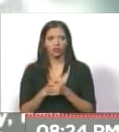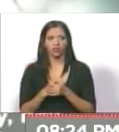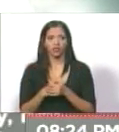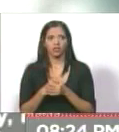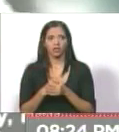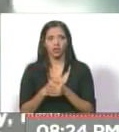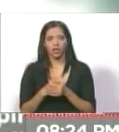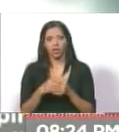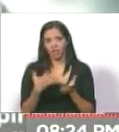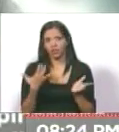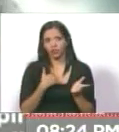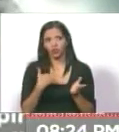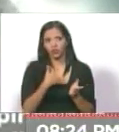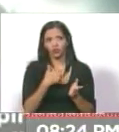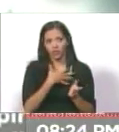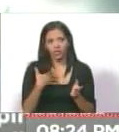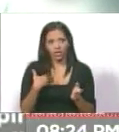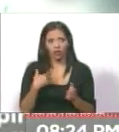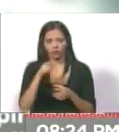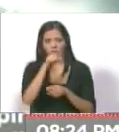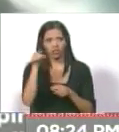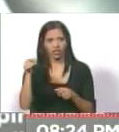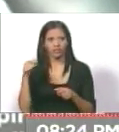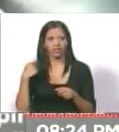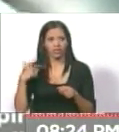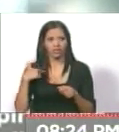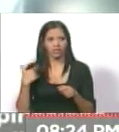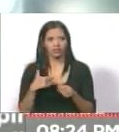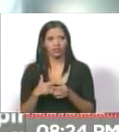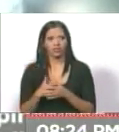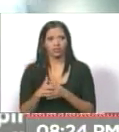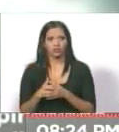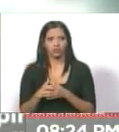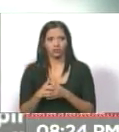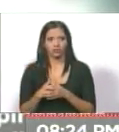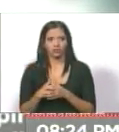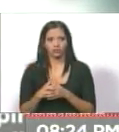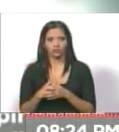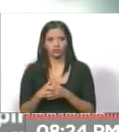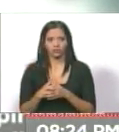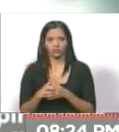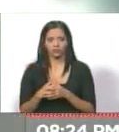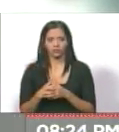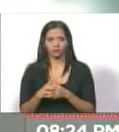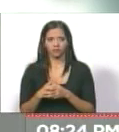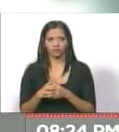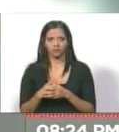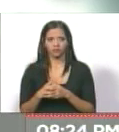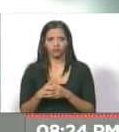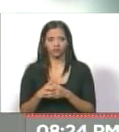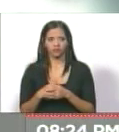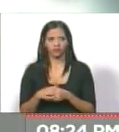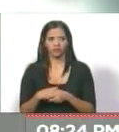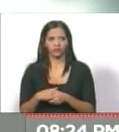desconexión, que eso es lo que yo quiero, porque bueno, ustedes tienen que tener una pincelada como se está manejando cierta manera de arriba en el político.